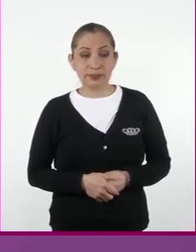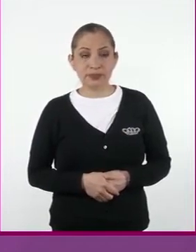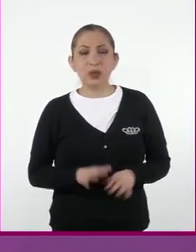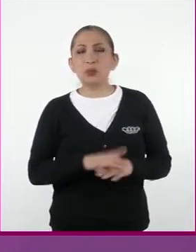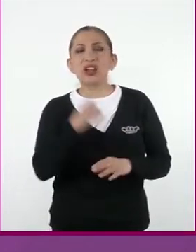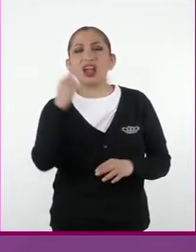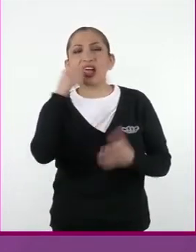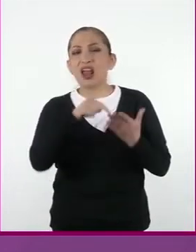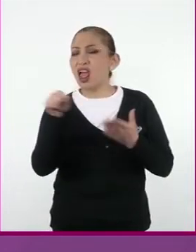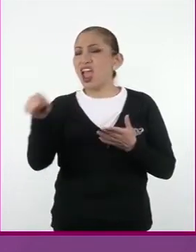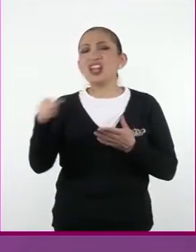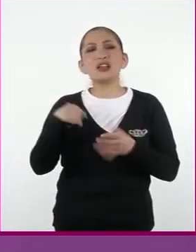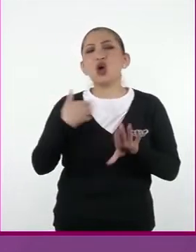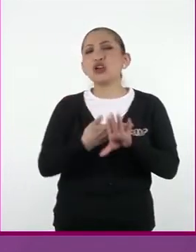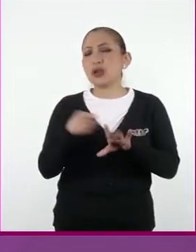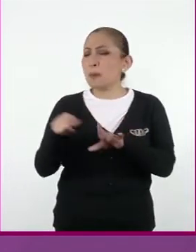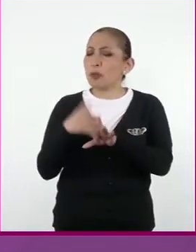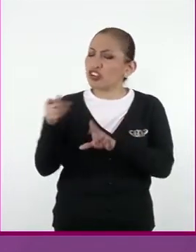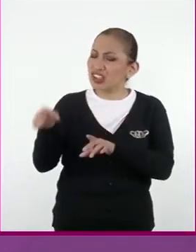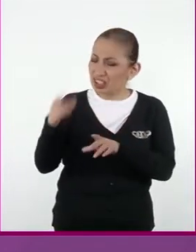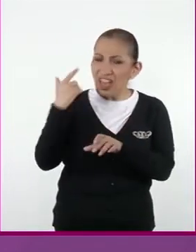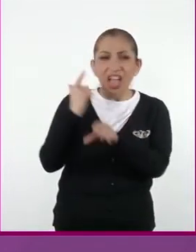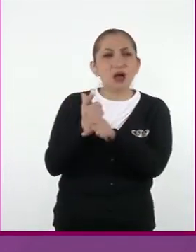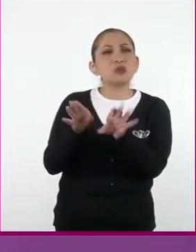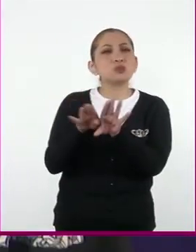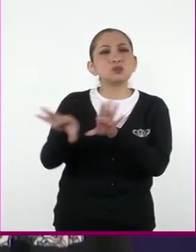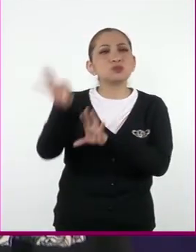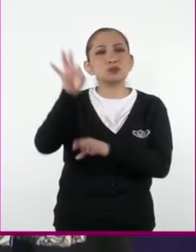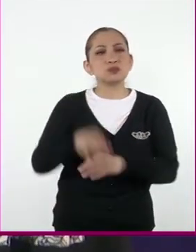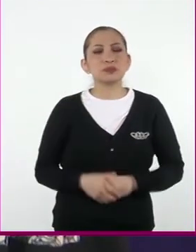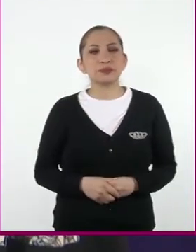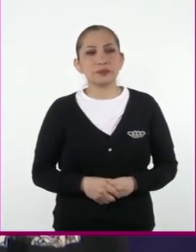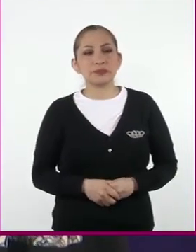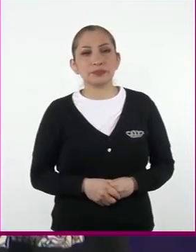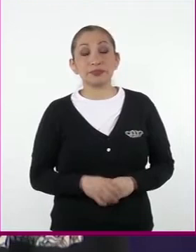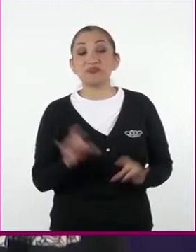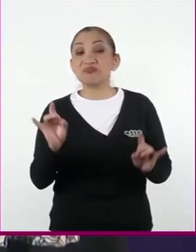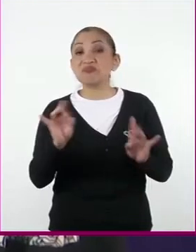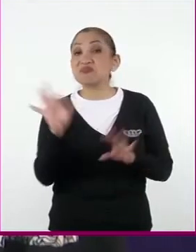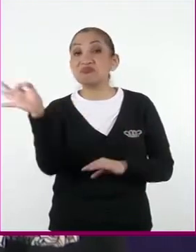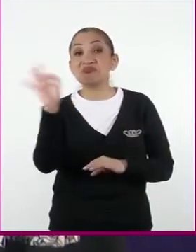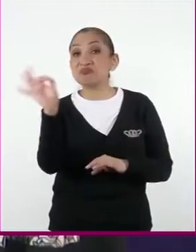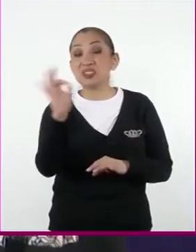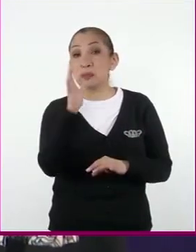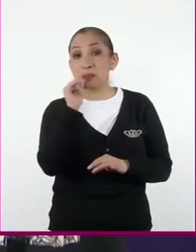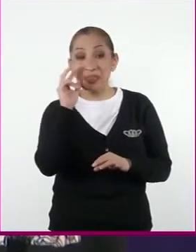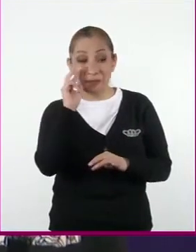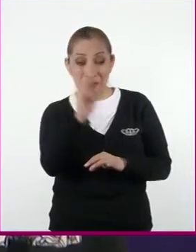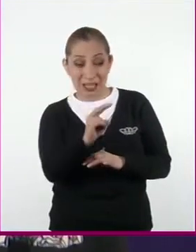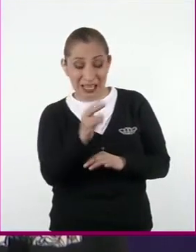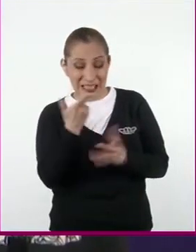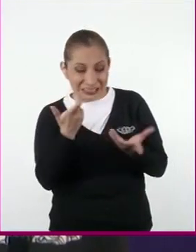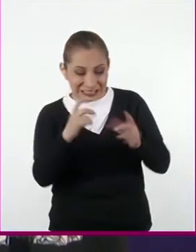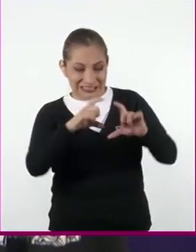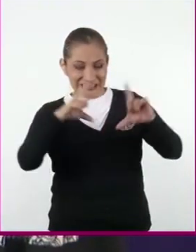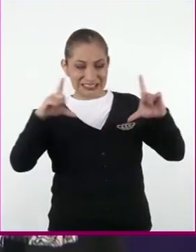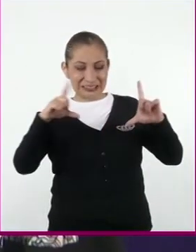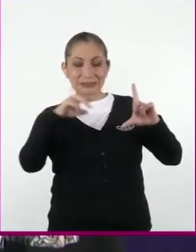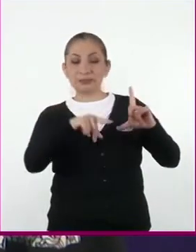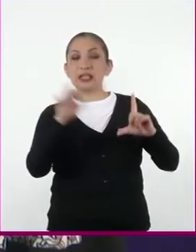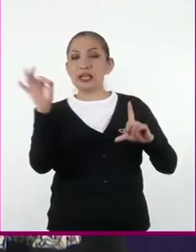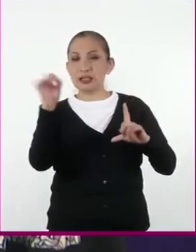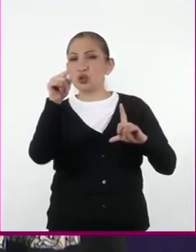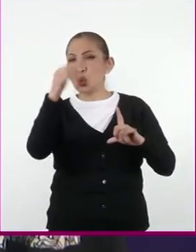¿Por qué consideras que es él? En caso de no poder acceder a la cámara sugerida,